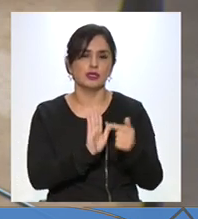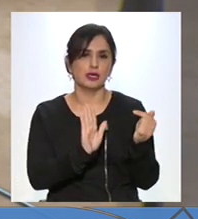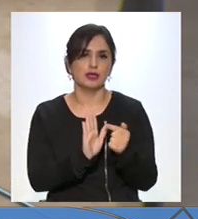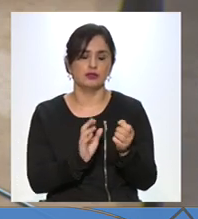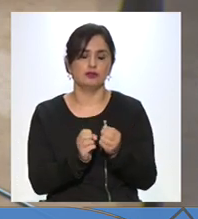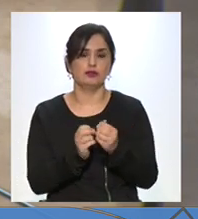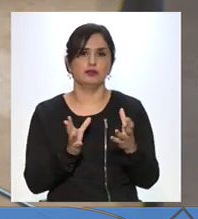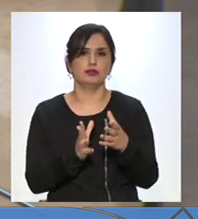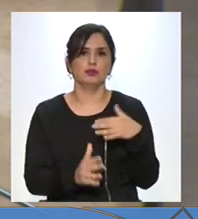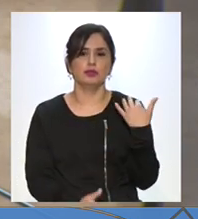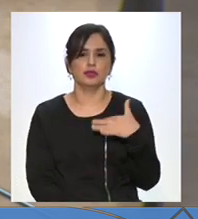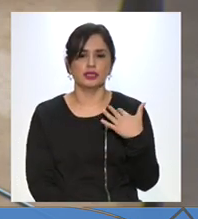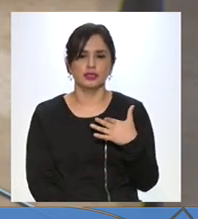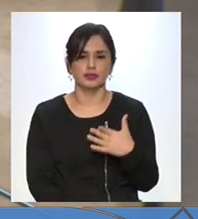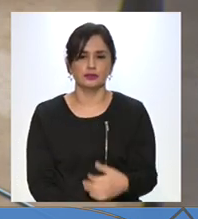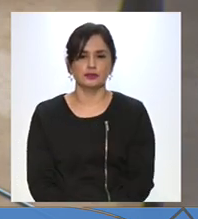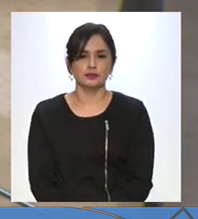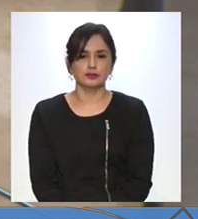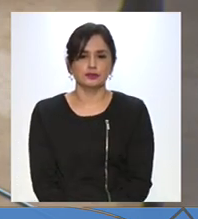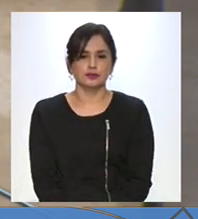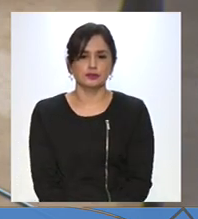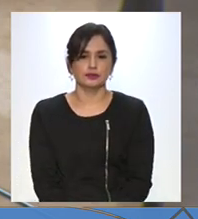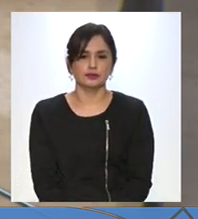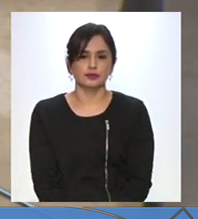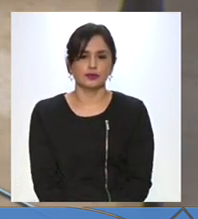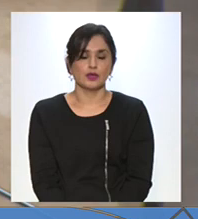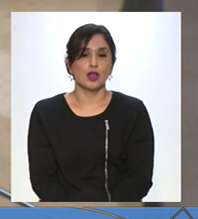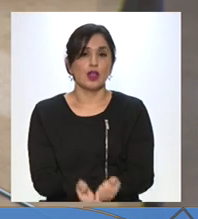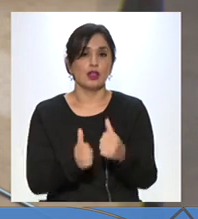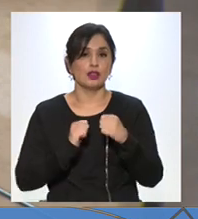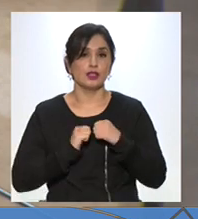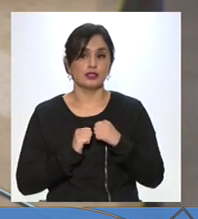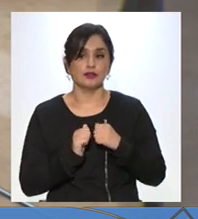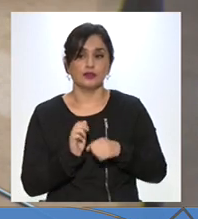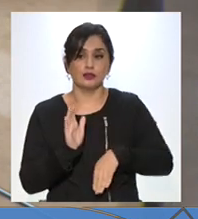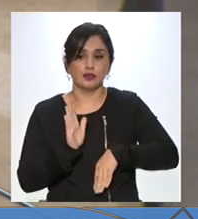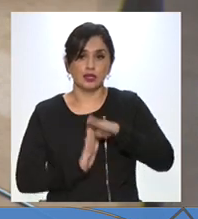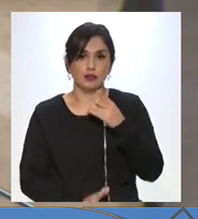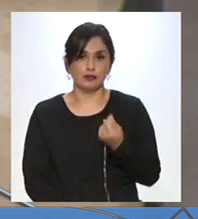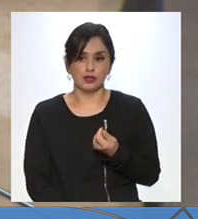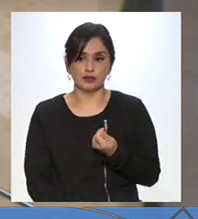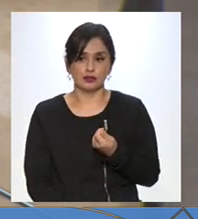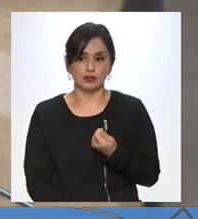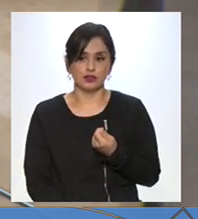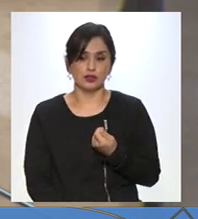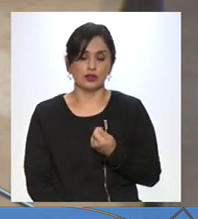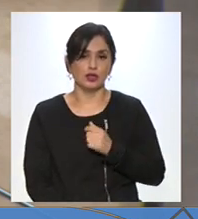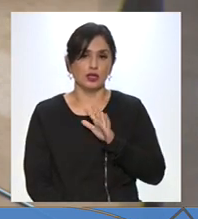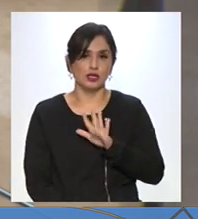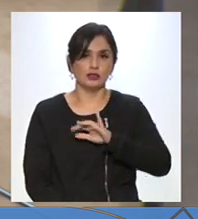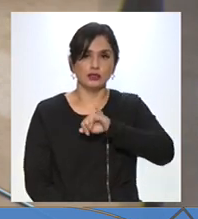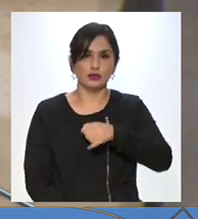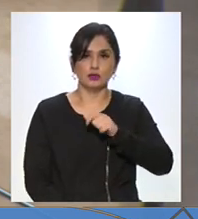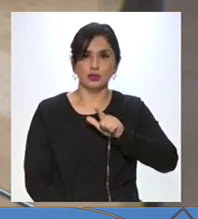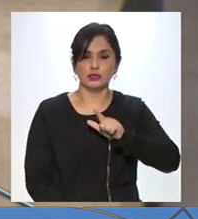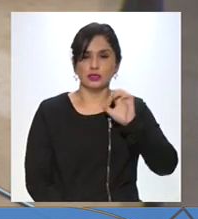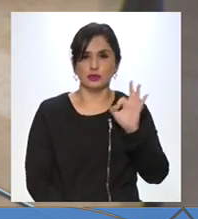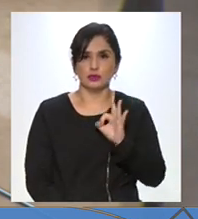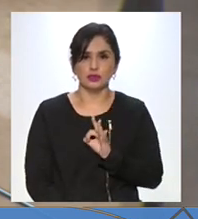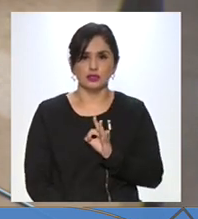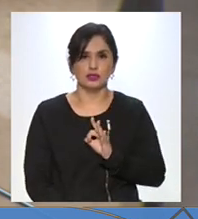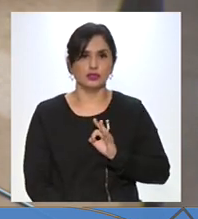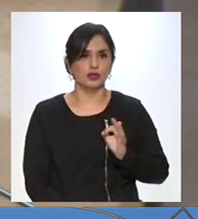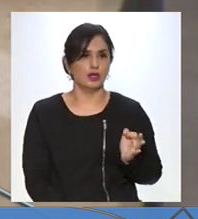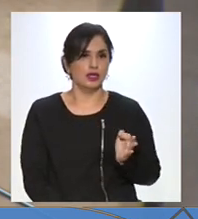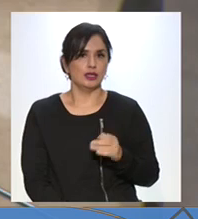tan importante. En cuanto al desafío de inflación, yo quisiera dejar claro que el 5,7% que citaba el senador Coloma,